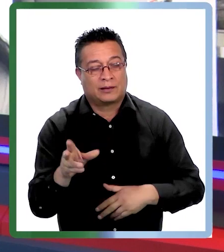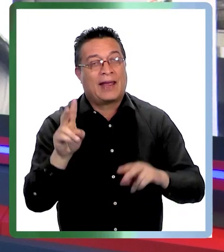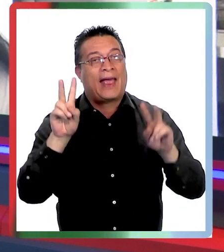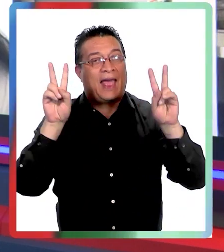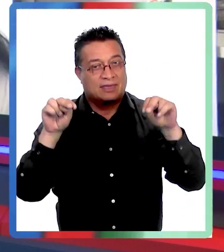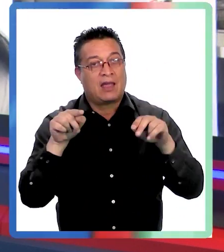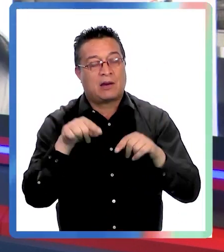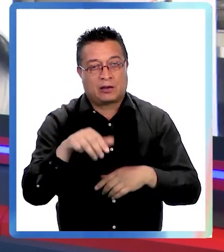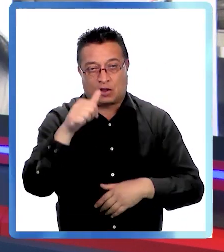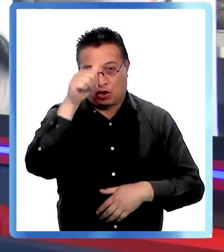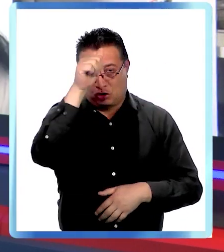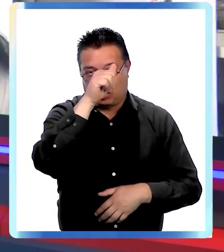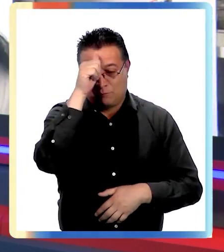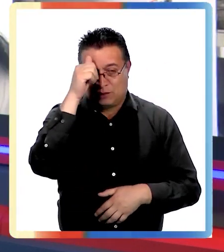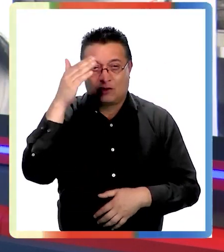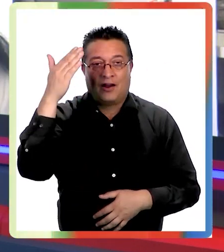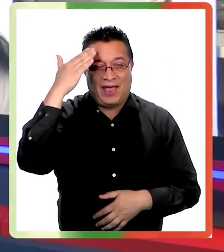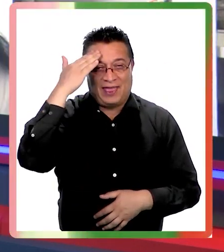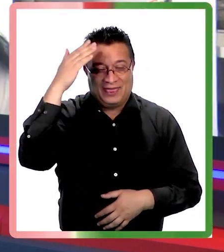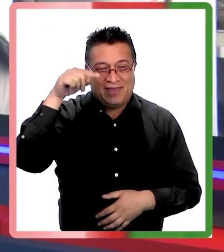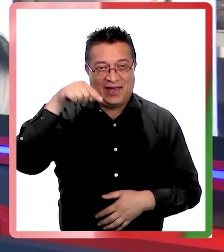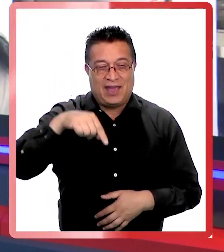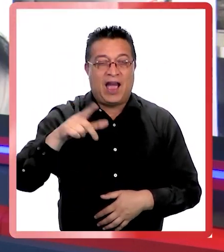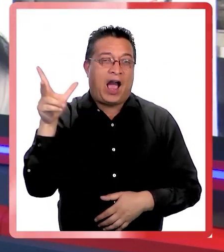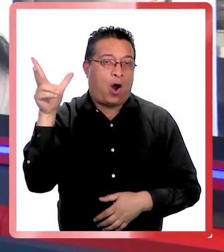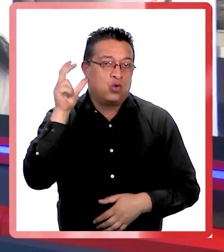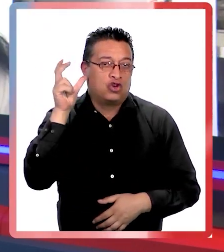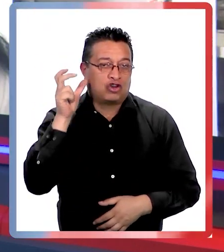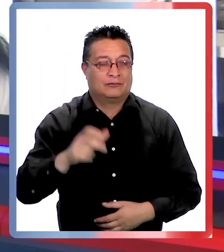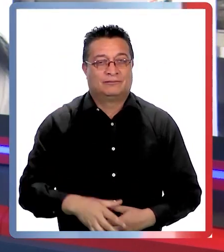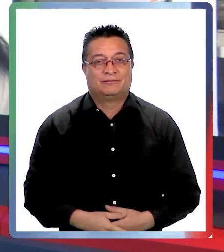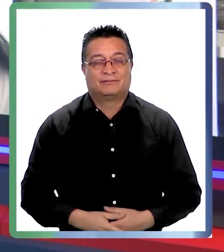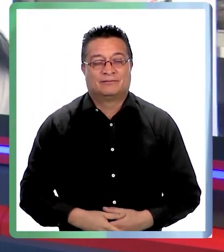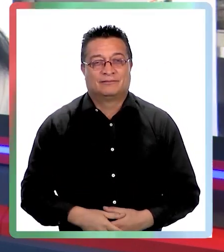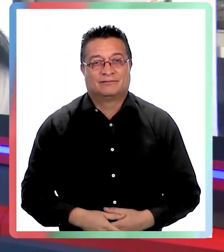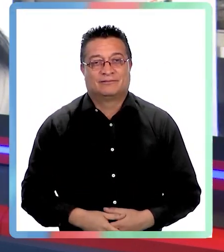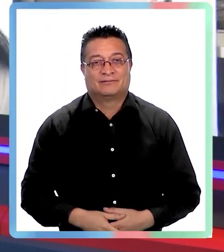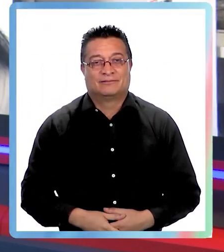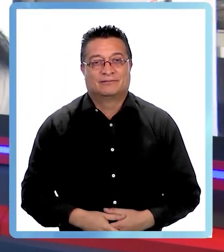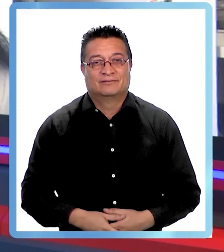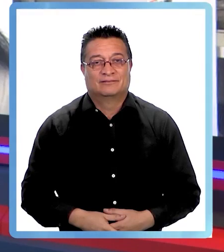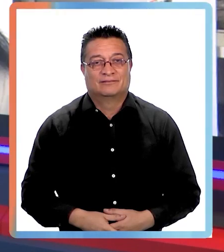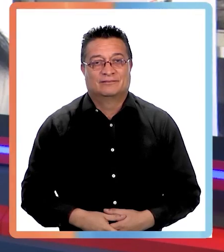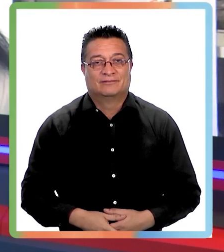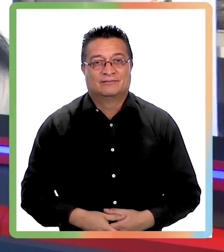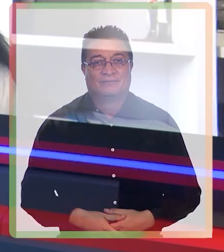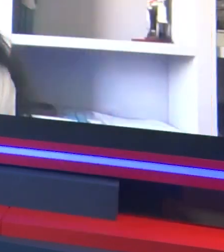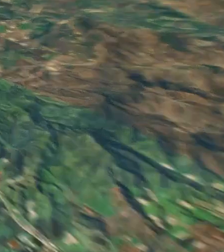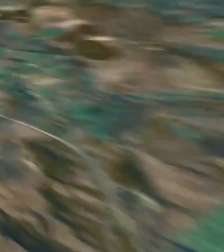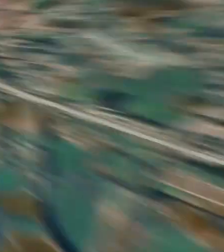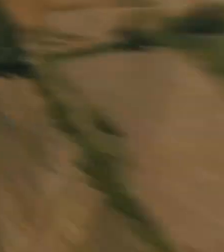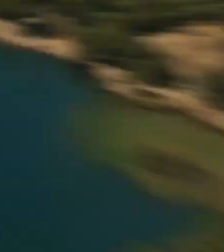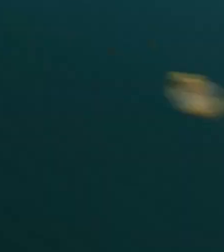sobre este tema que este domingo es el día de la audición. Ya volvemos.